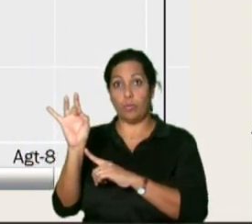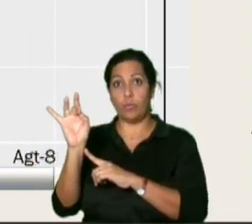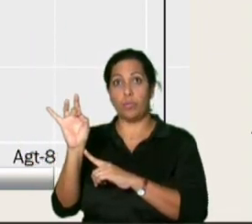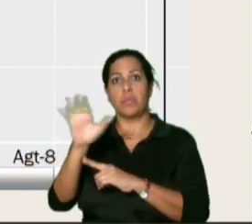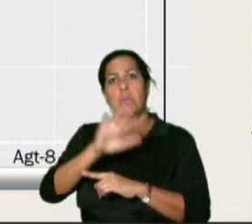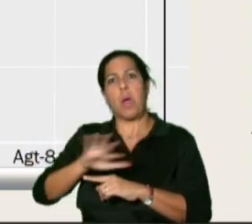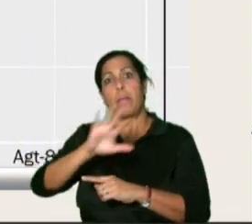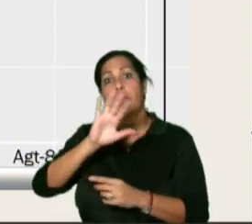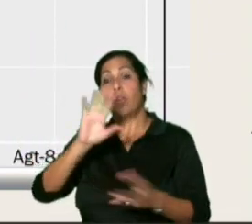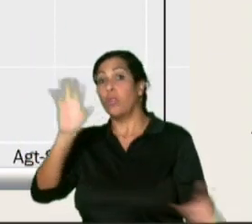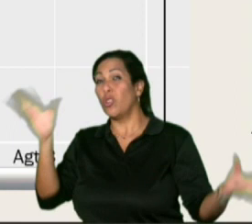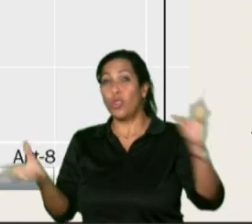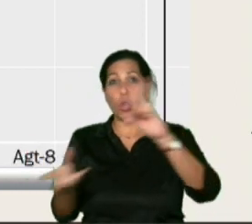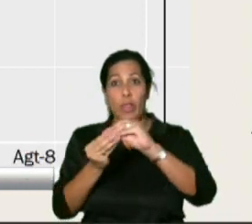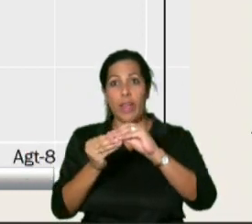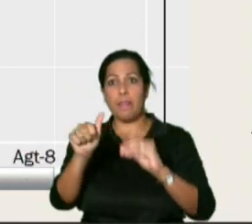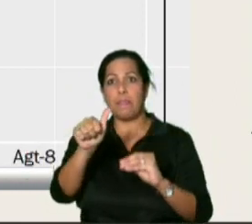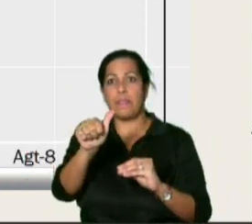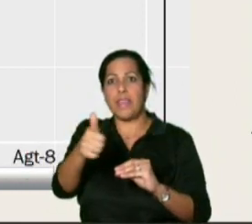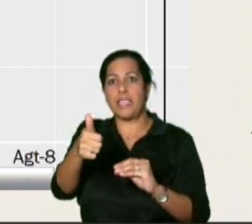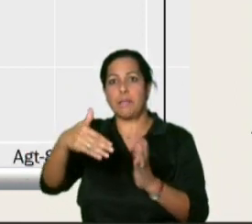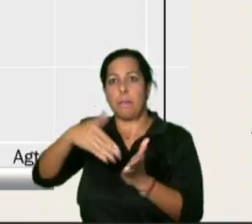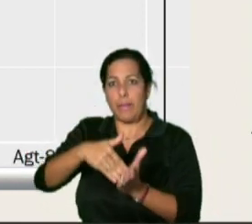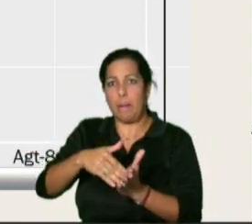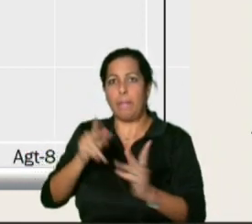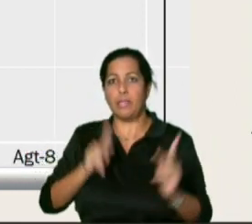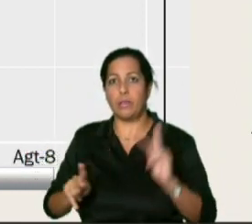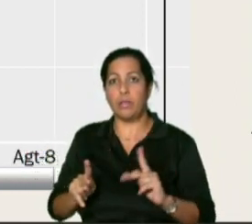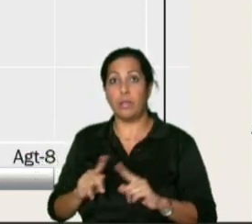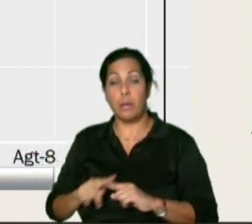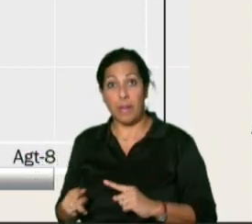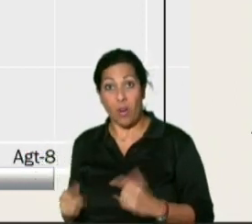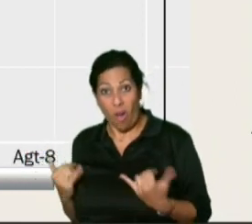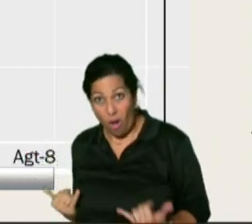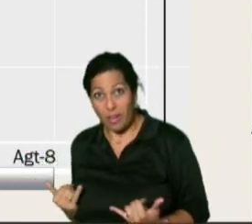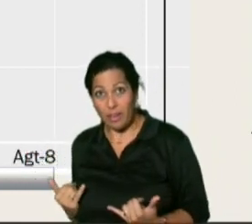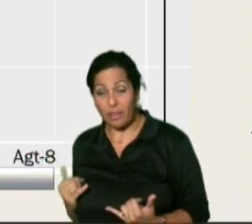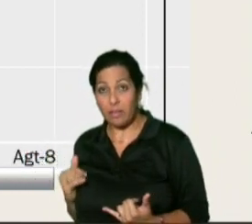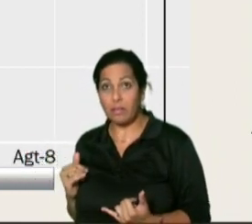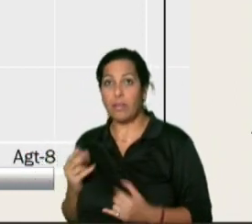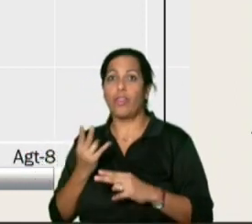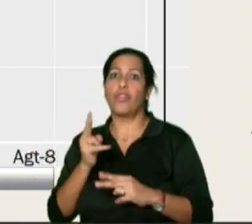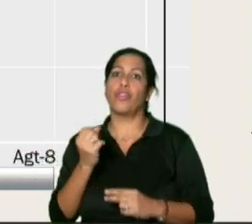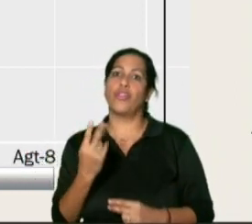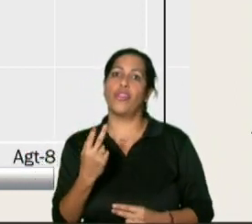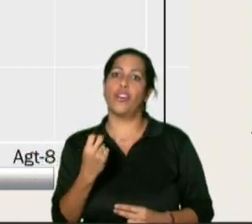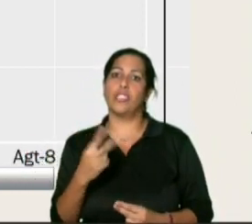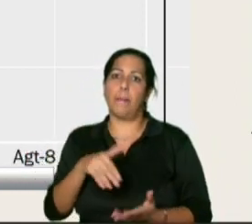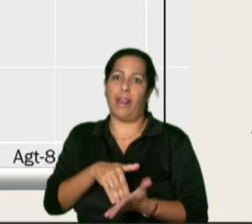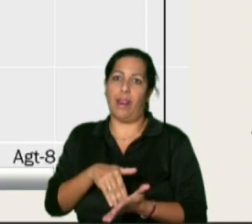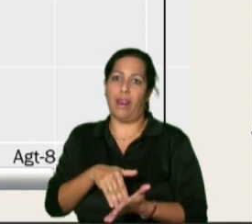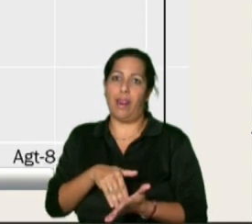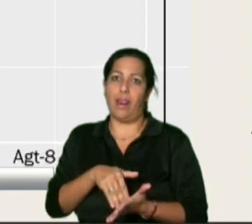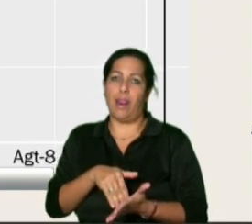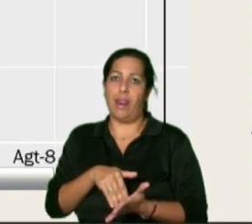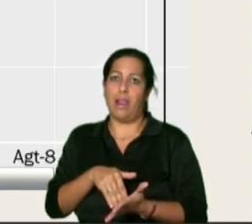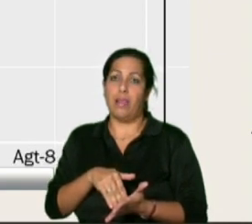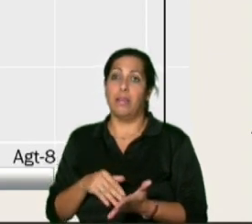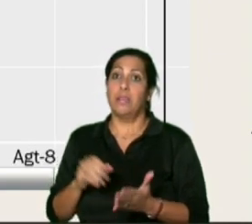cerca de poco más de unos 10.000 casos. Ya al día de hoy tenemos más de 12.000 casos y esperaríamos